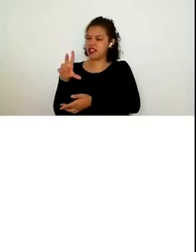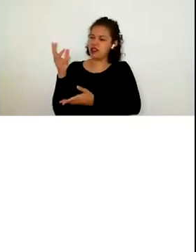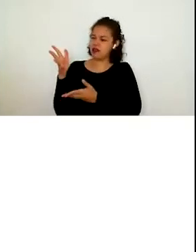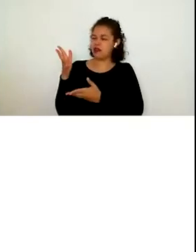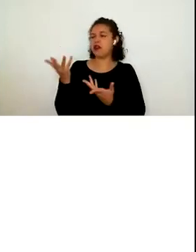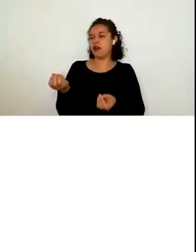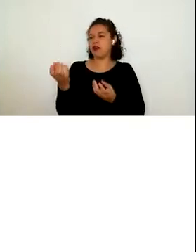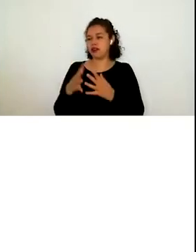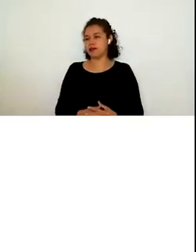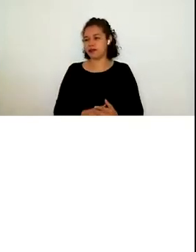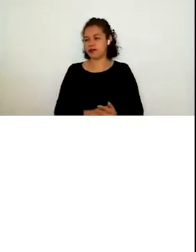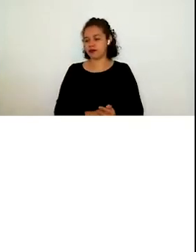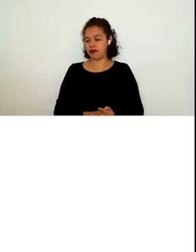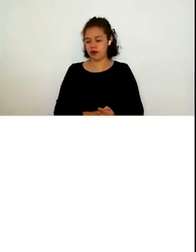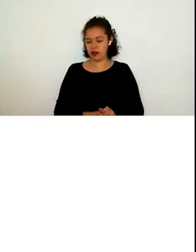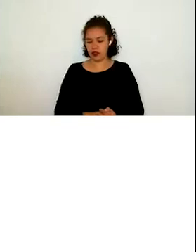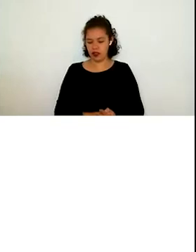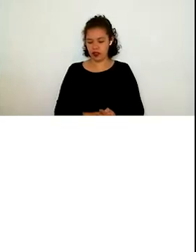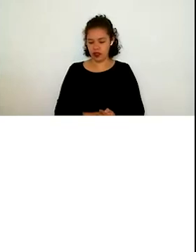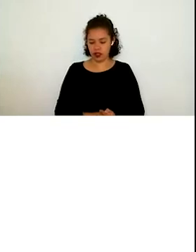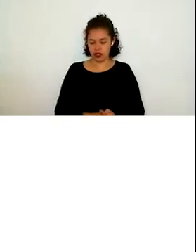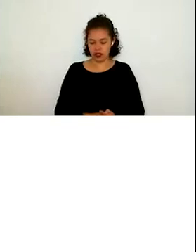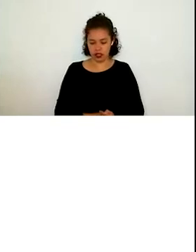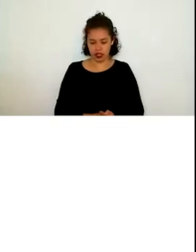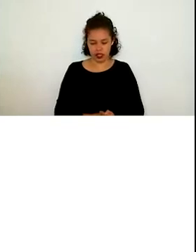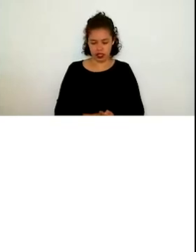Pues en a grandes rasgos es